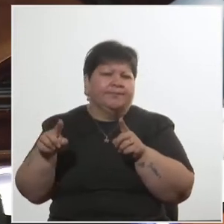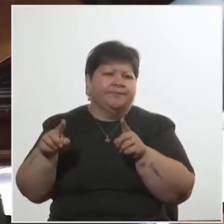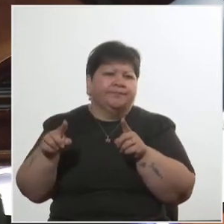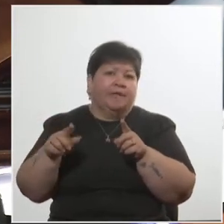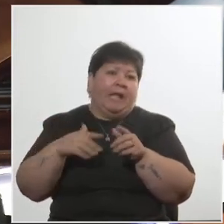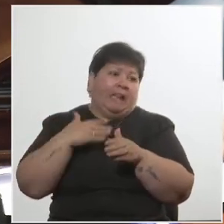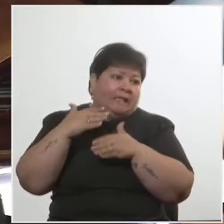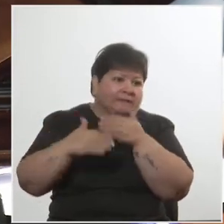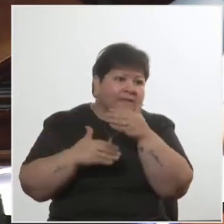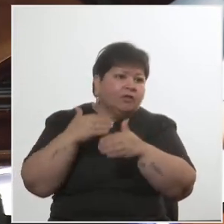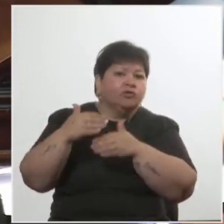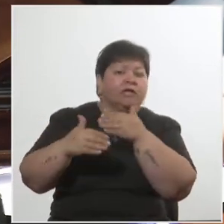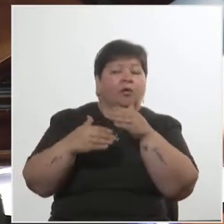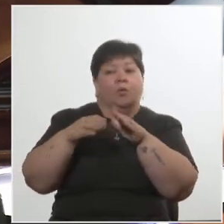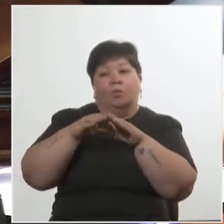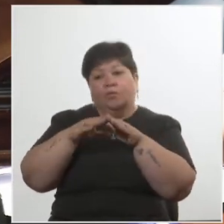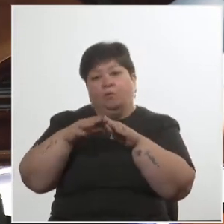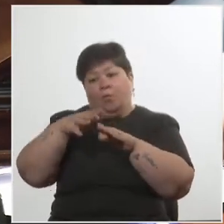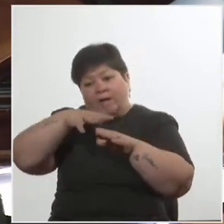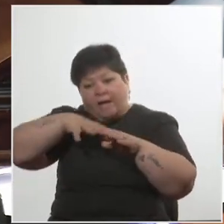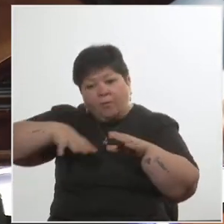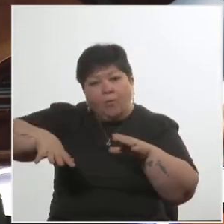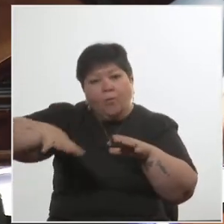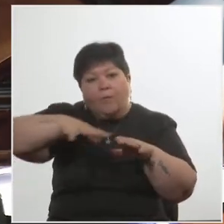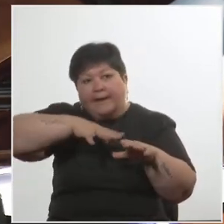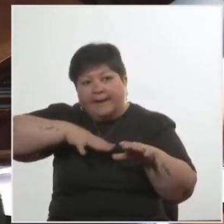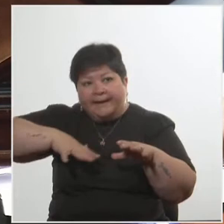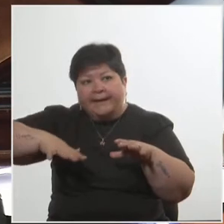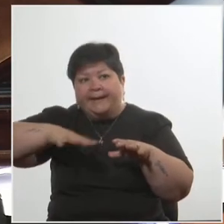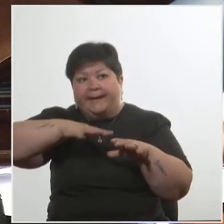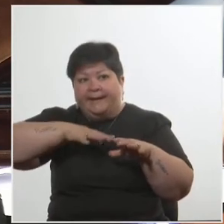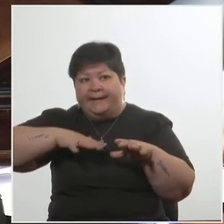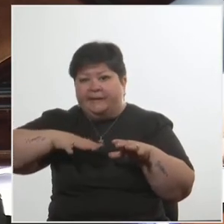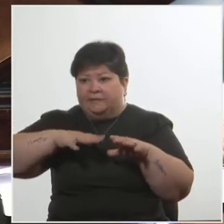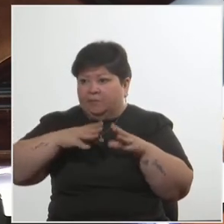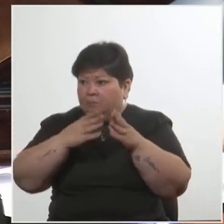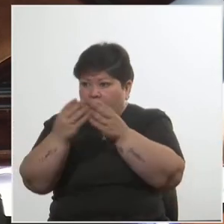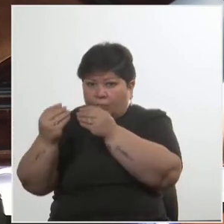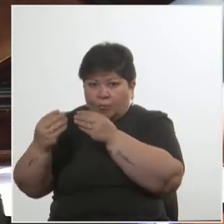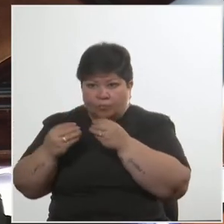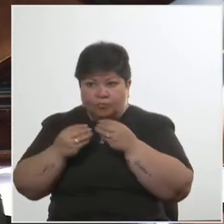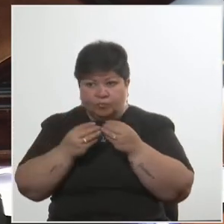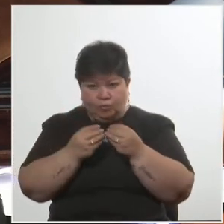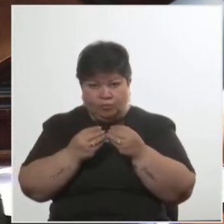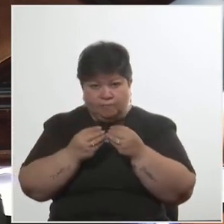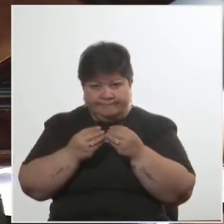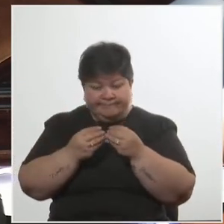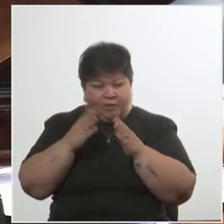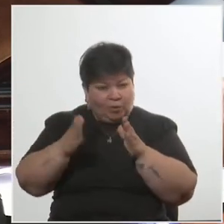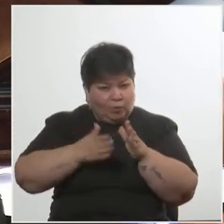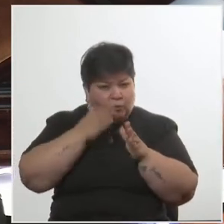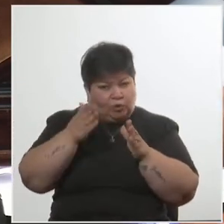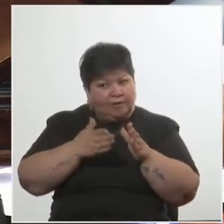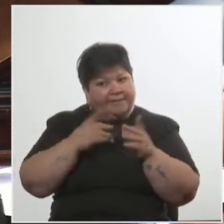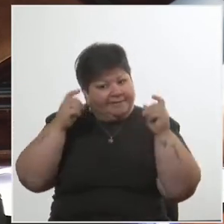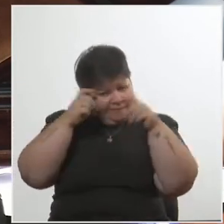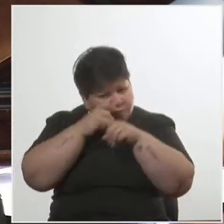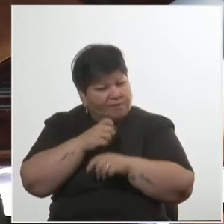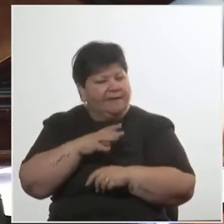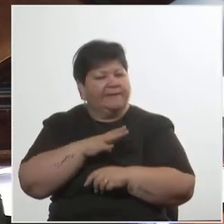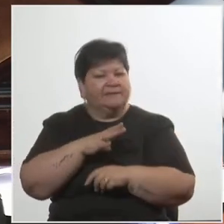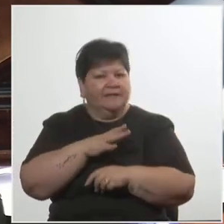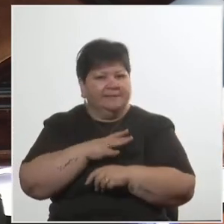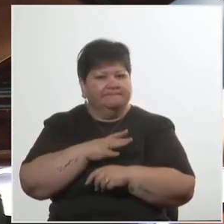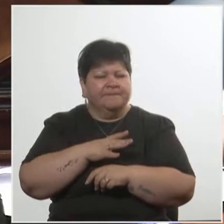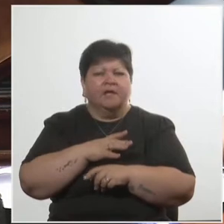han desarrollado una cuenca entre muchos otros una cuenca que hoy tiene sus dificultades pero